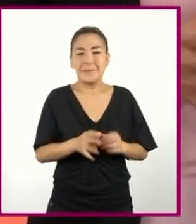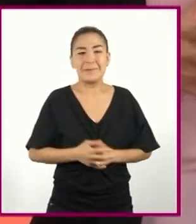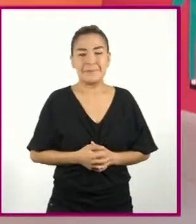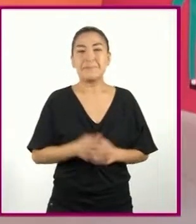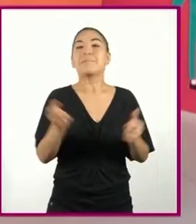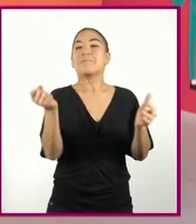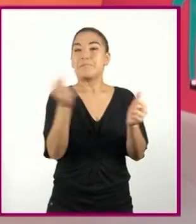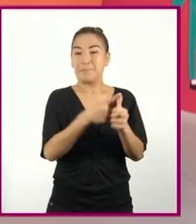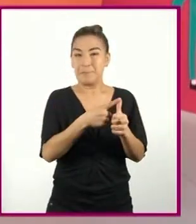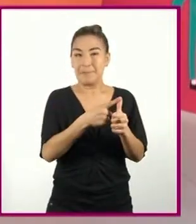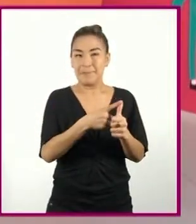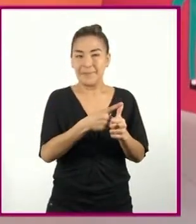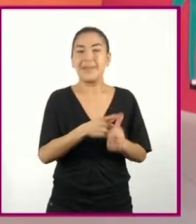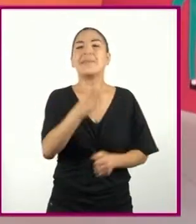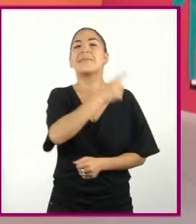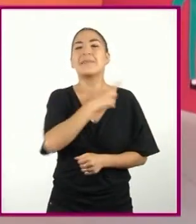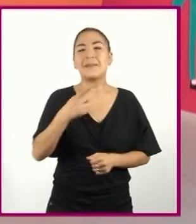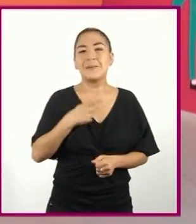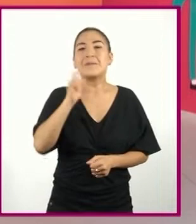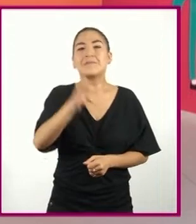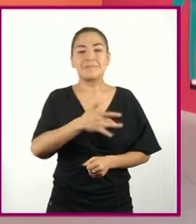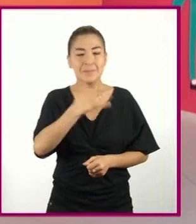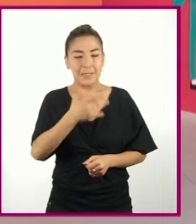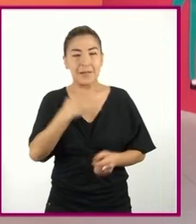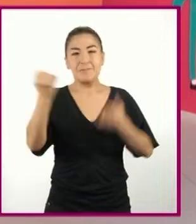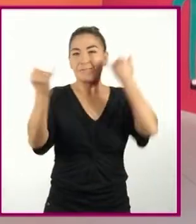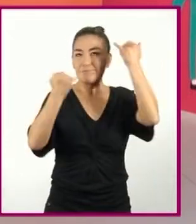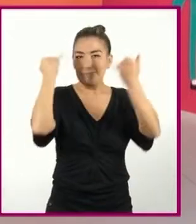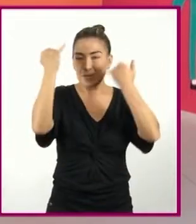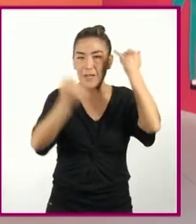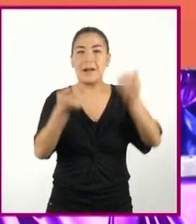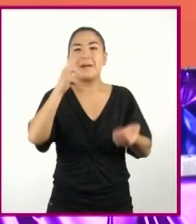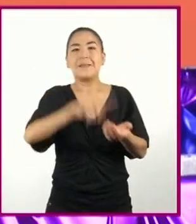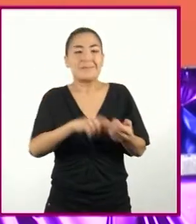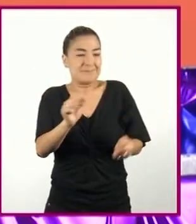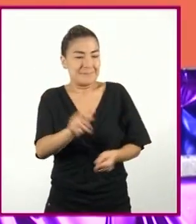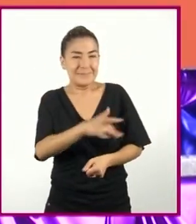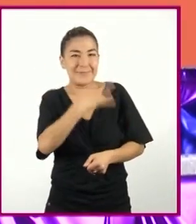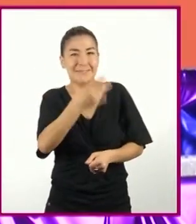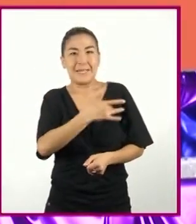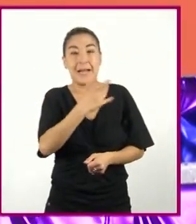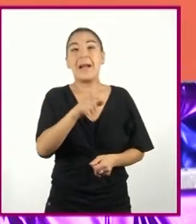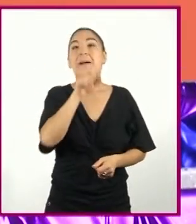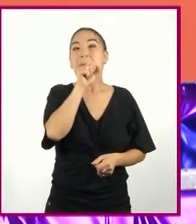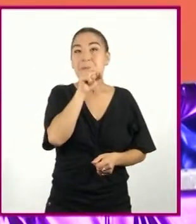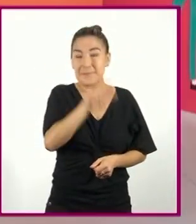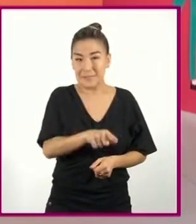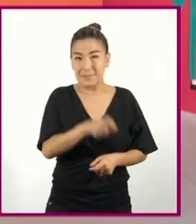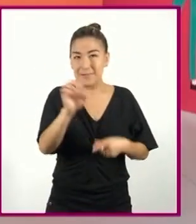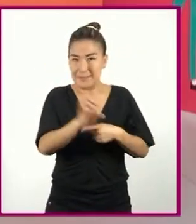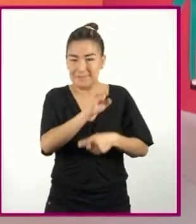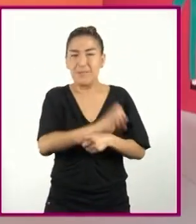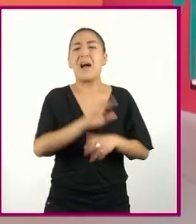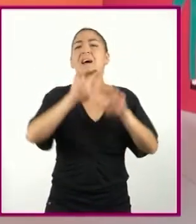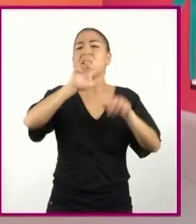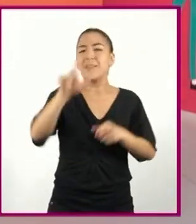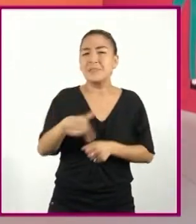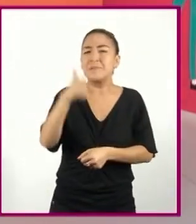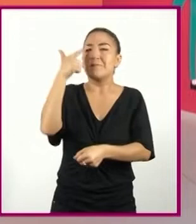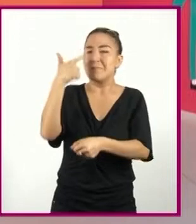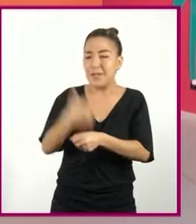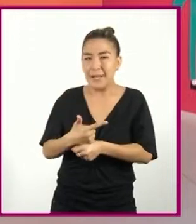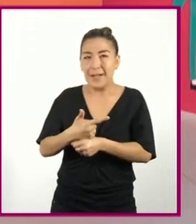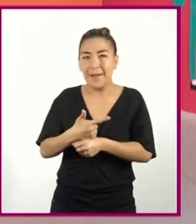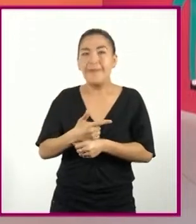Primero, hay que permitir que fluya nuestra imaginación y sensibilidad. Entonces, se darán cuenta que